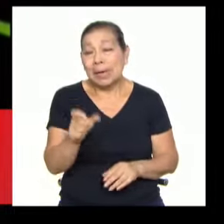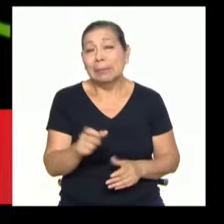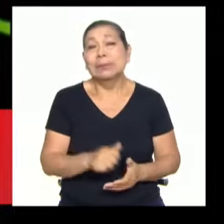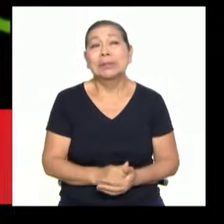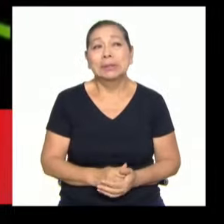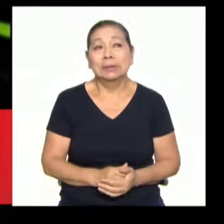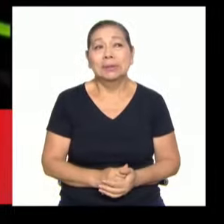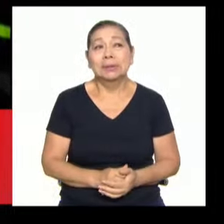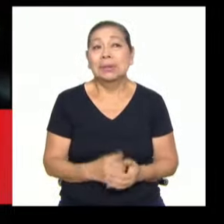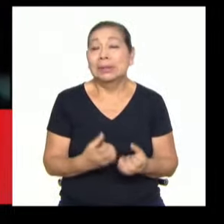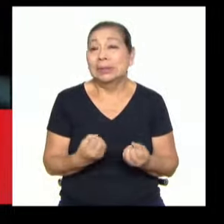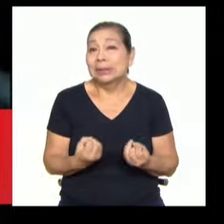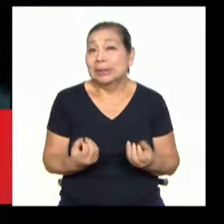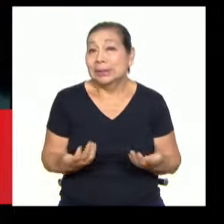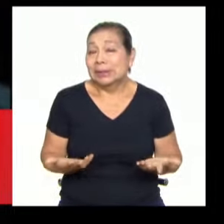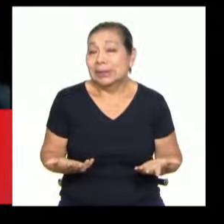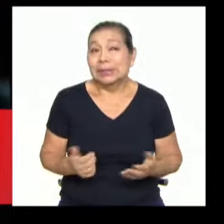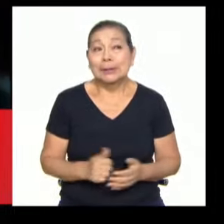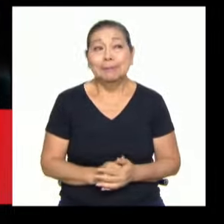usuarios. Tanto es así